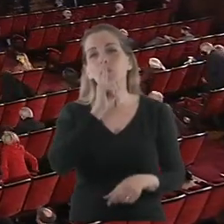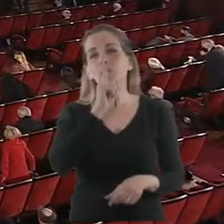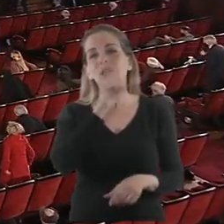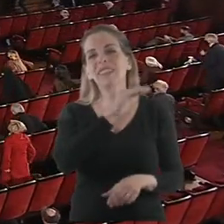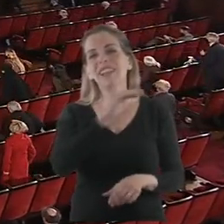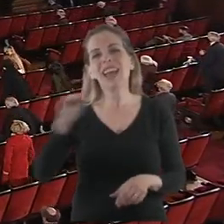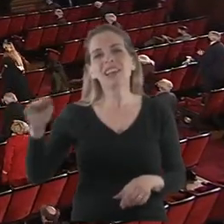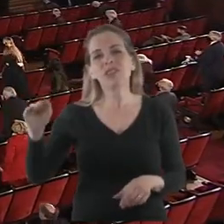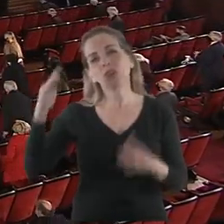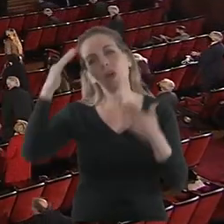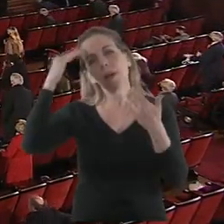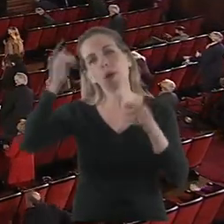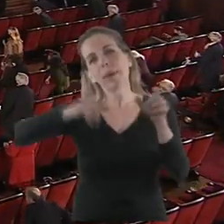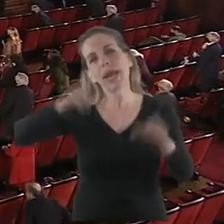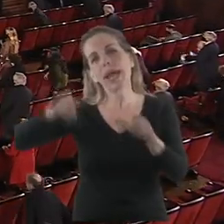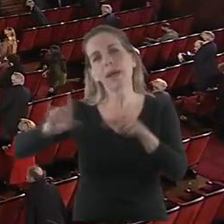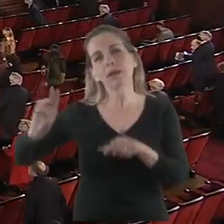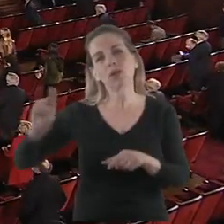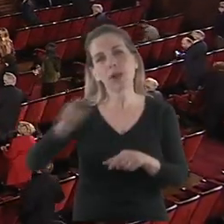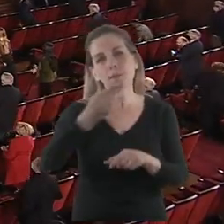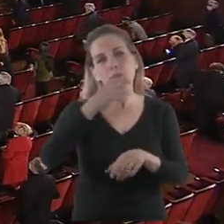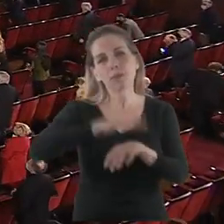COVID.